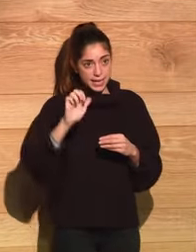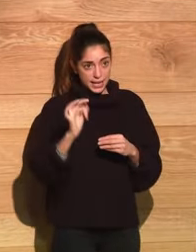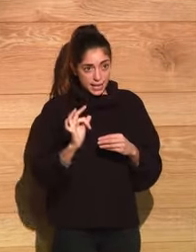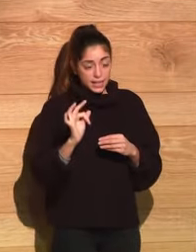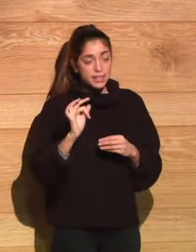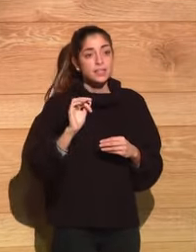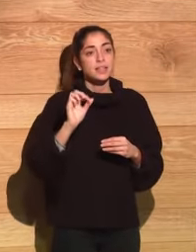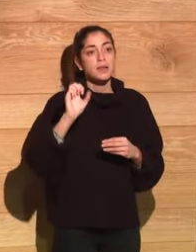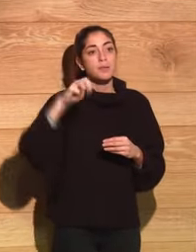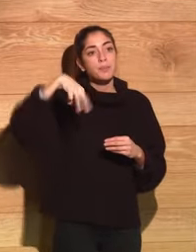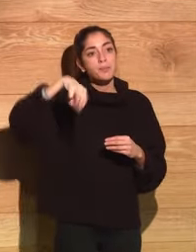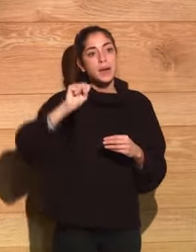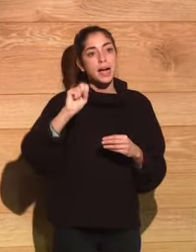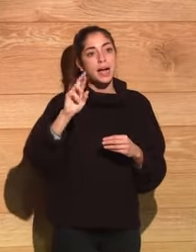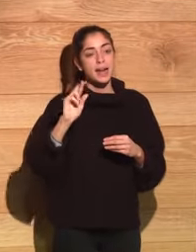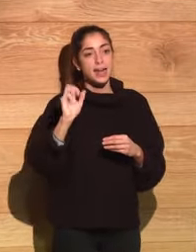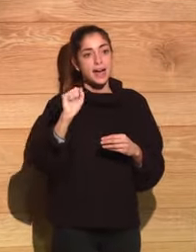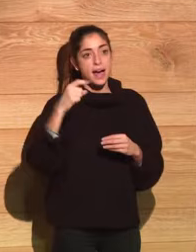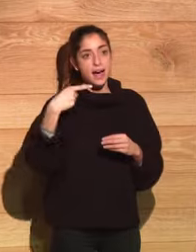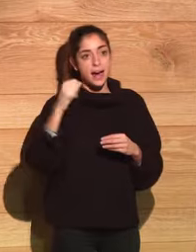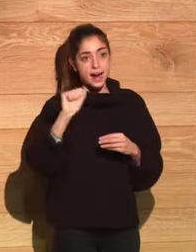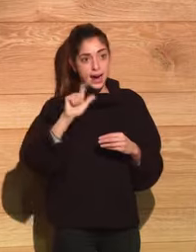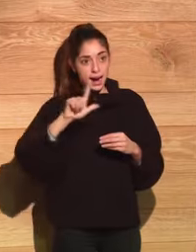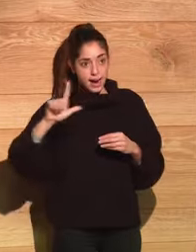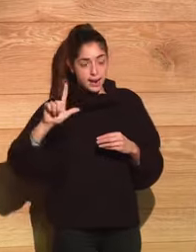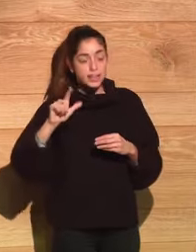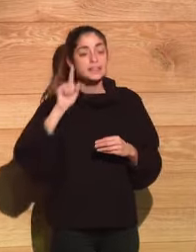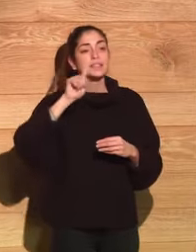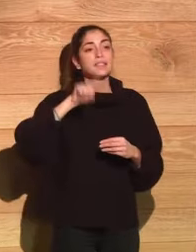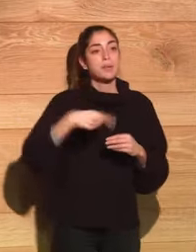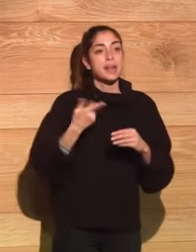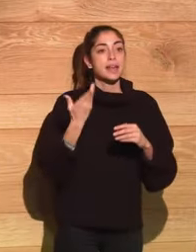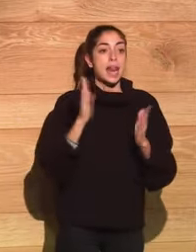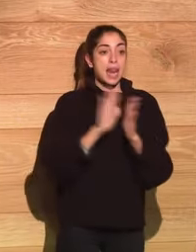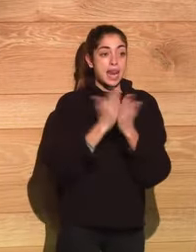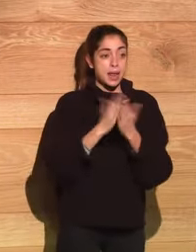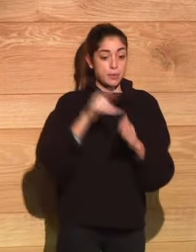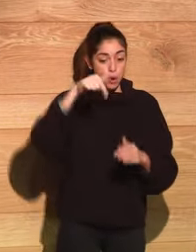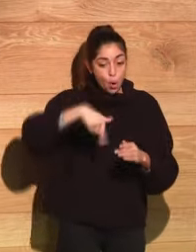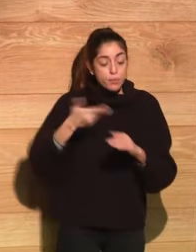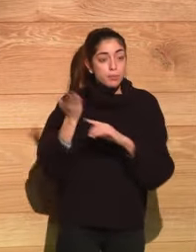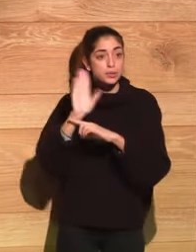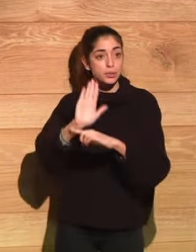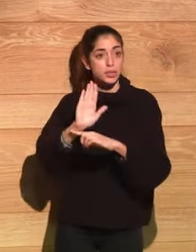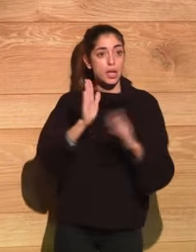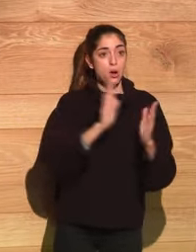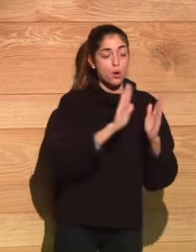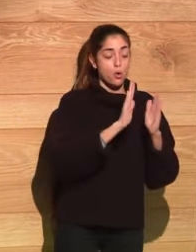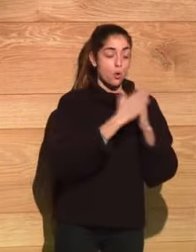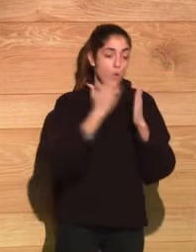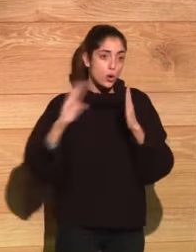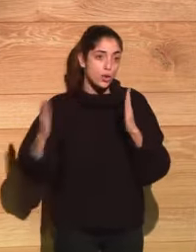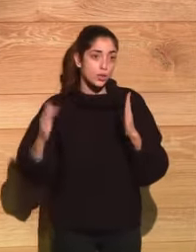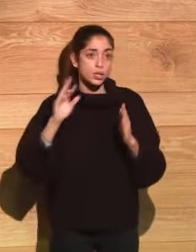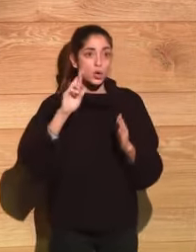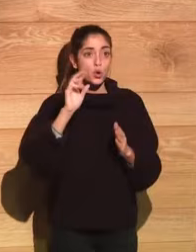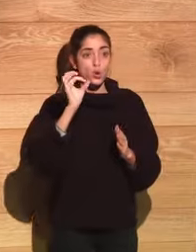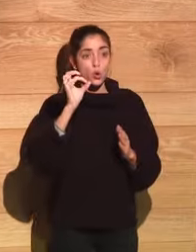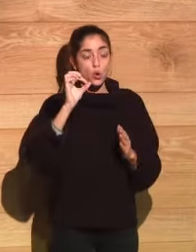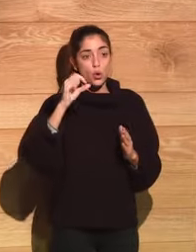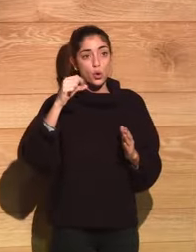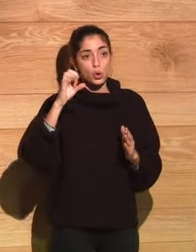como el título que presentamos hoy, que es el primero de la colección de Rosa Chacel,